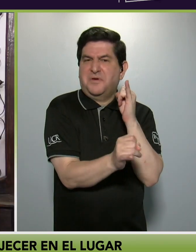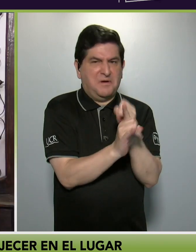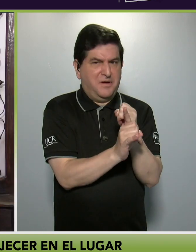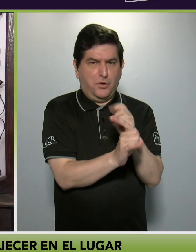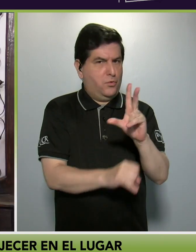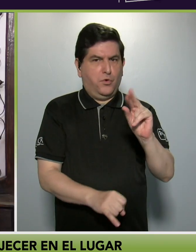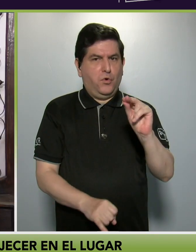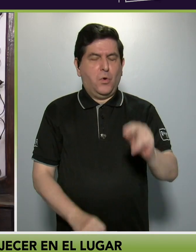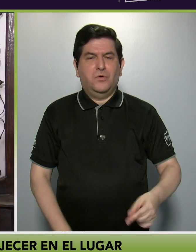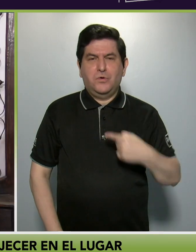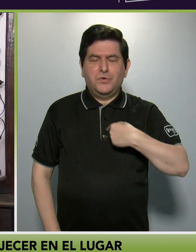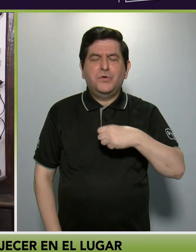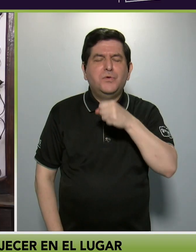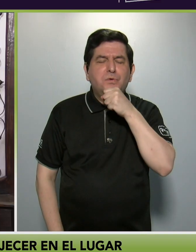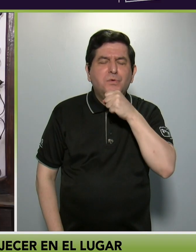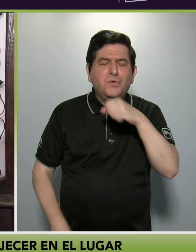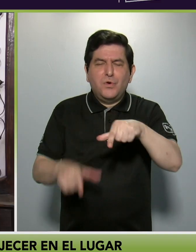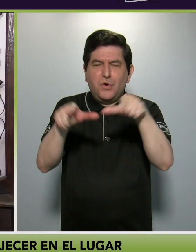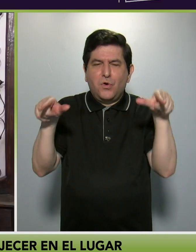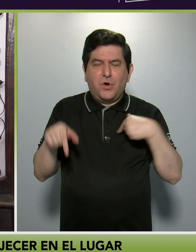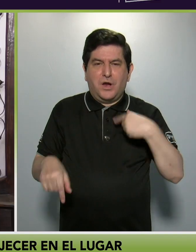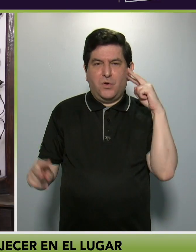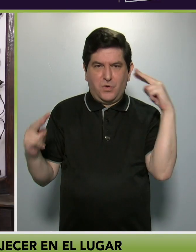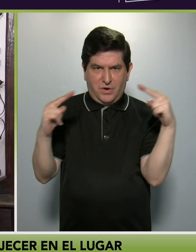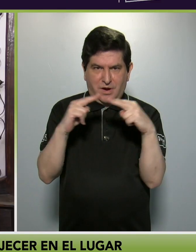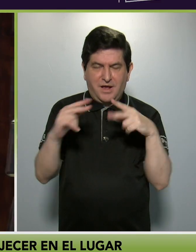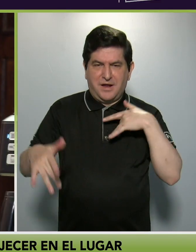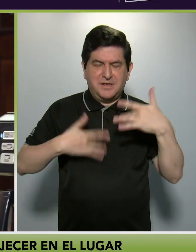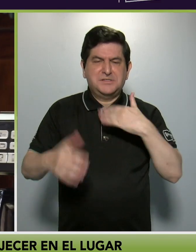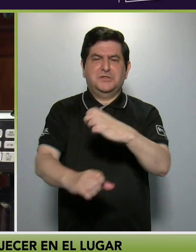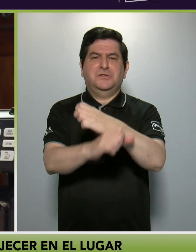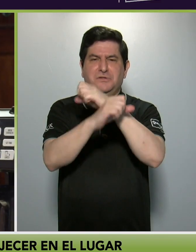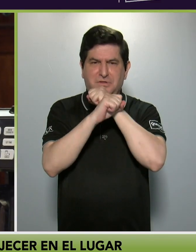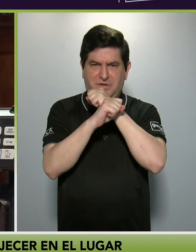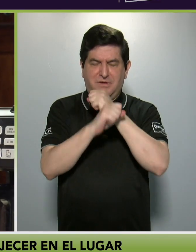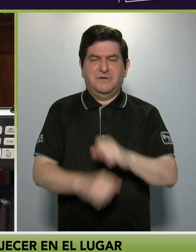que yo pueda envejecer en el lugar en el que yo conozco, donde me he sentido segura, donde